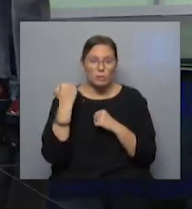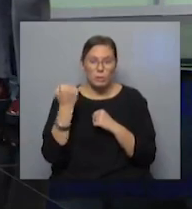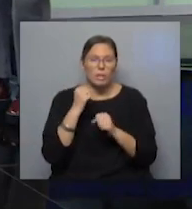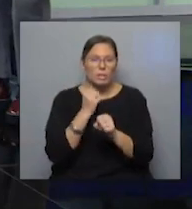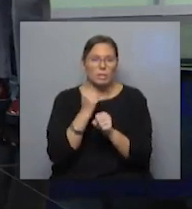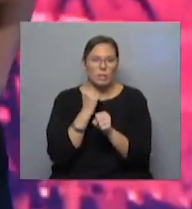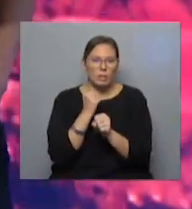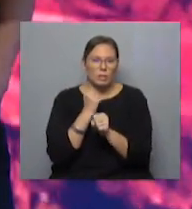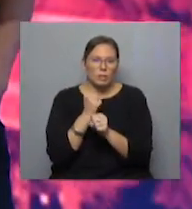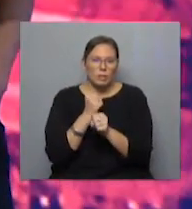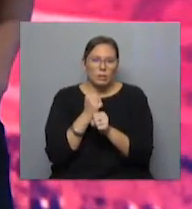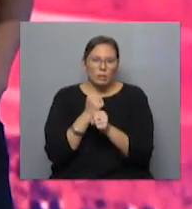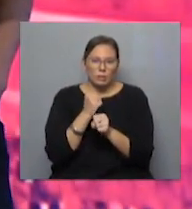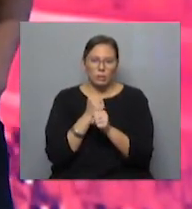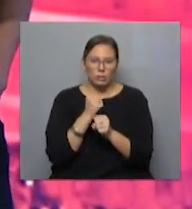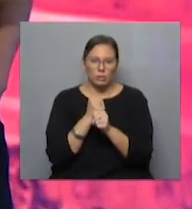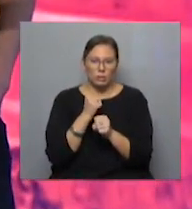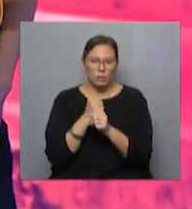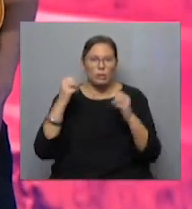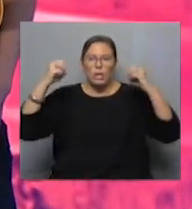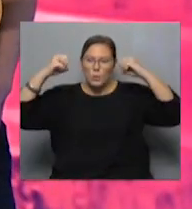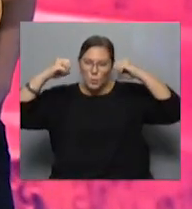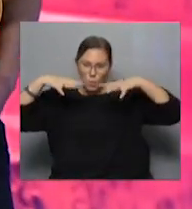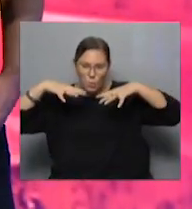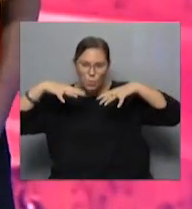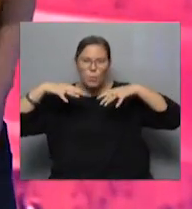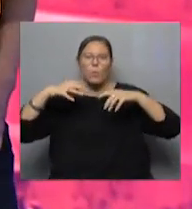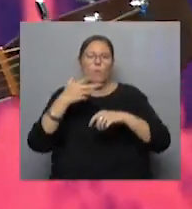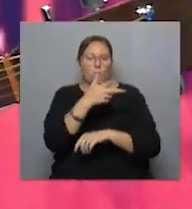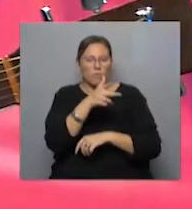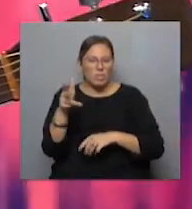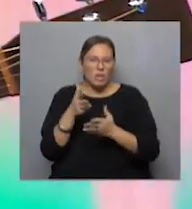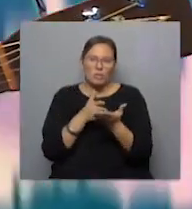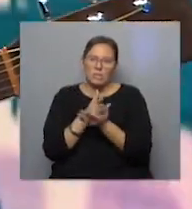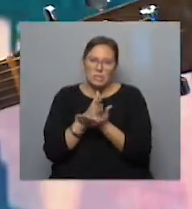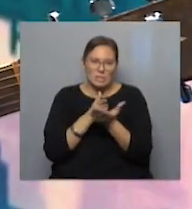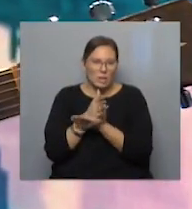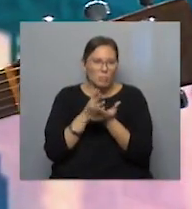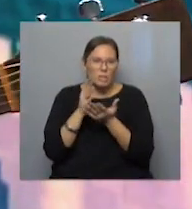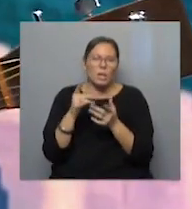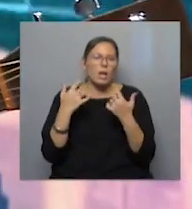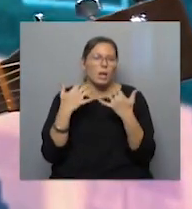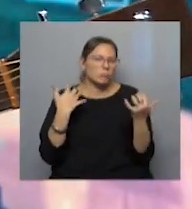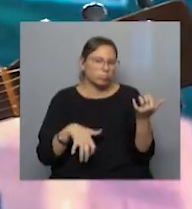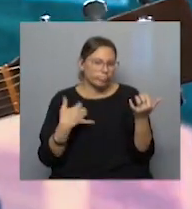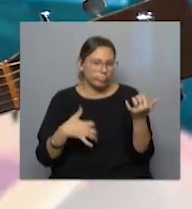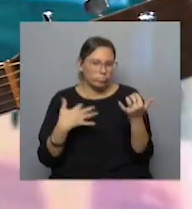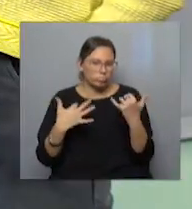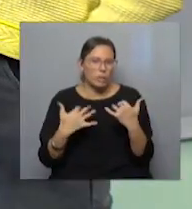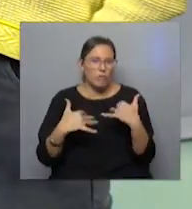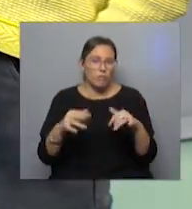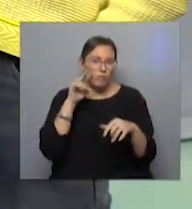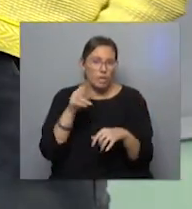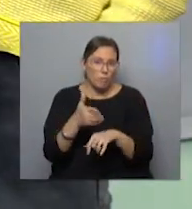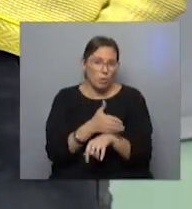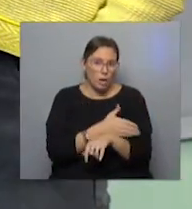trabajo de iluminación, de bueno, audiovisual, siempre en nuestros conciertos, ¿no? Las que estábamos viendo